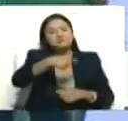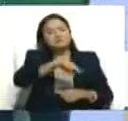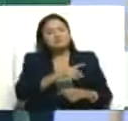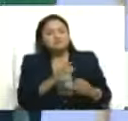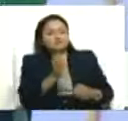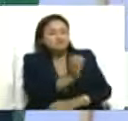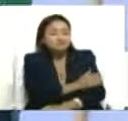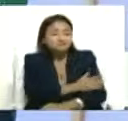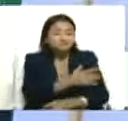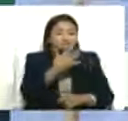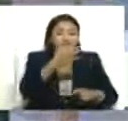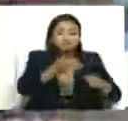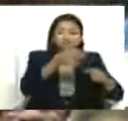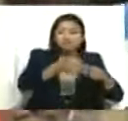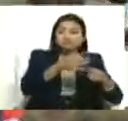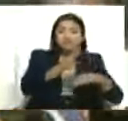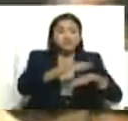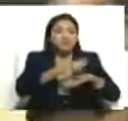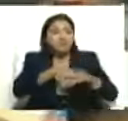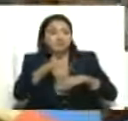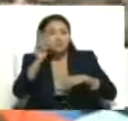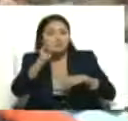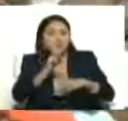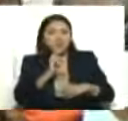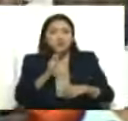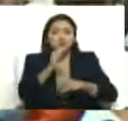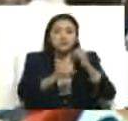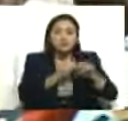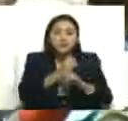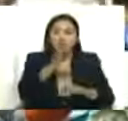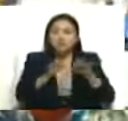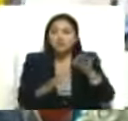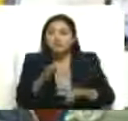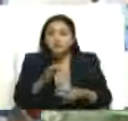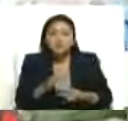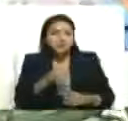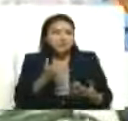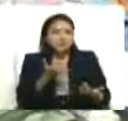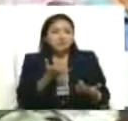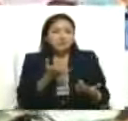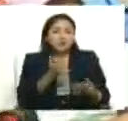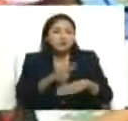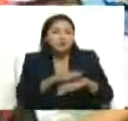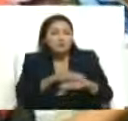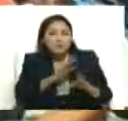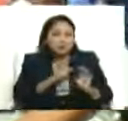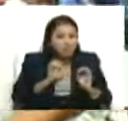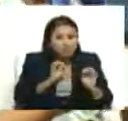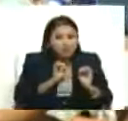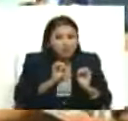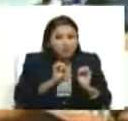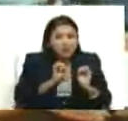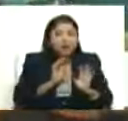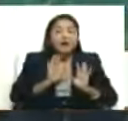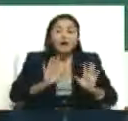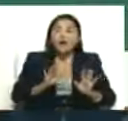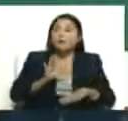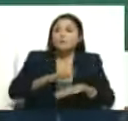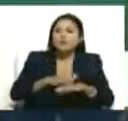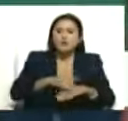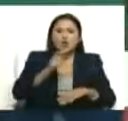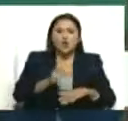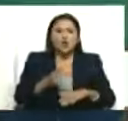manejando. ¿Por qué Venezuela no se defiende ante la Corte Internacional de Justicia? La Corte Internacional de Justicia